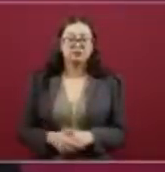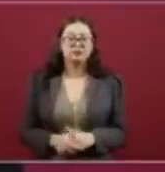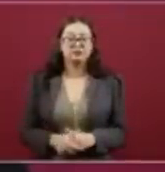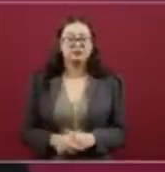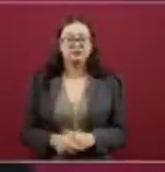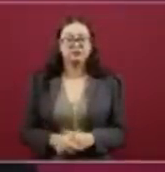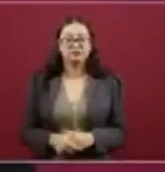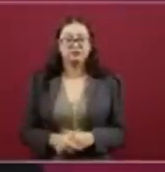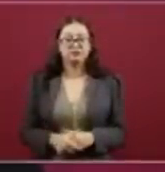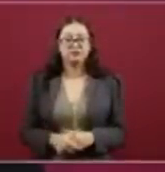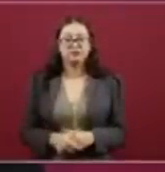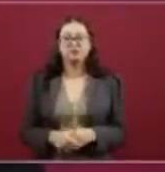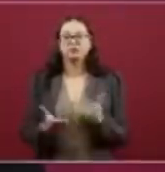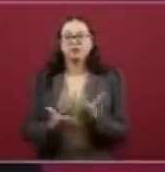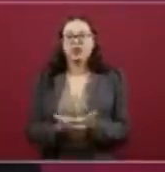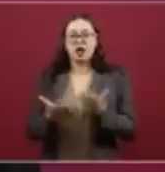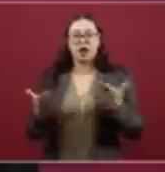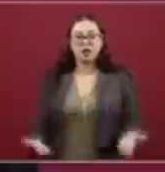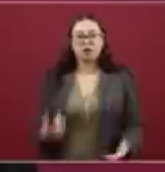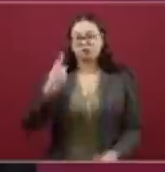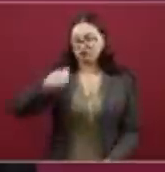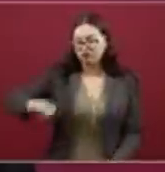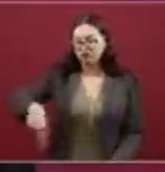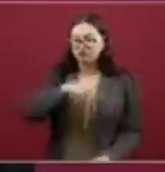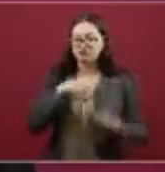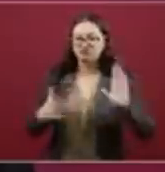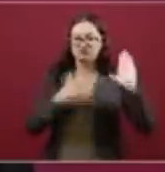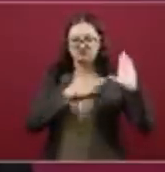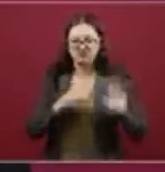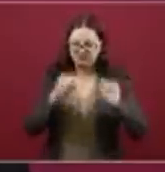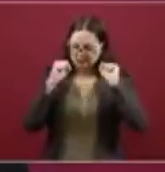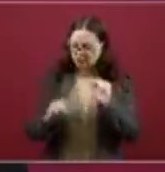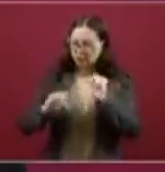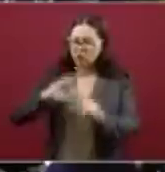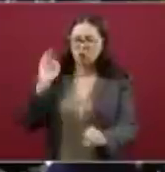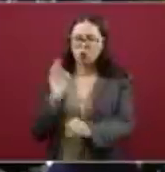¿Qué garantizamos nosotros? ¿Sí?